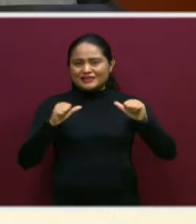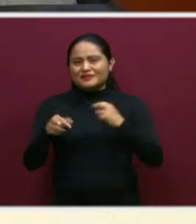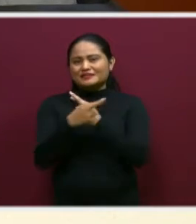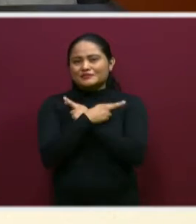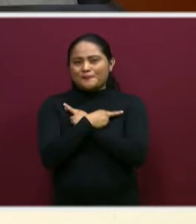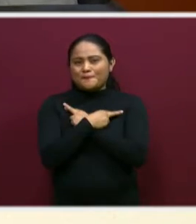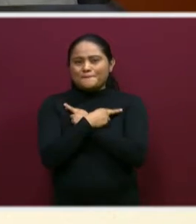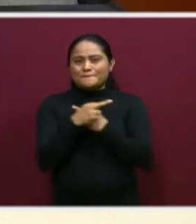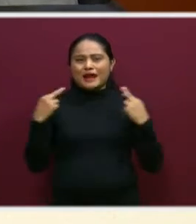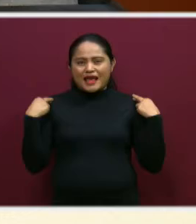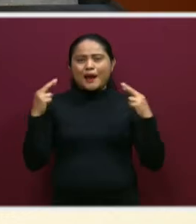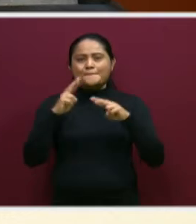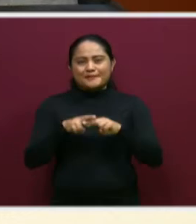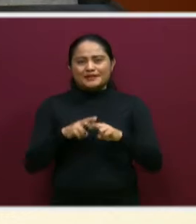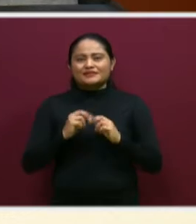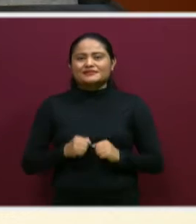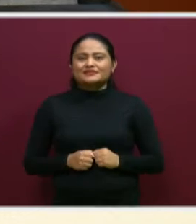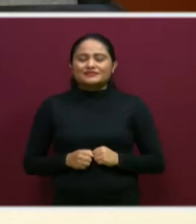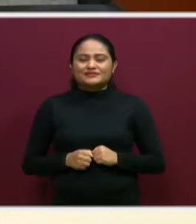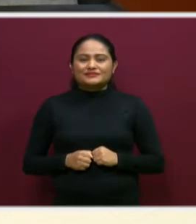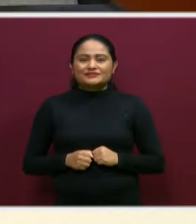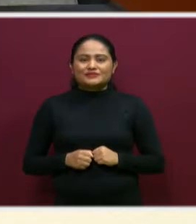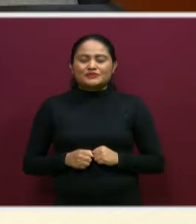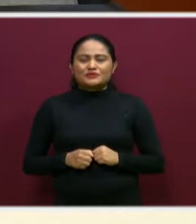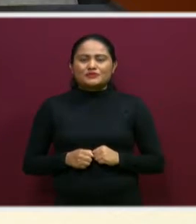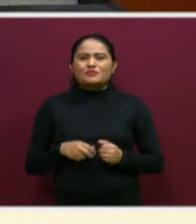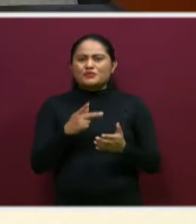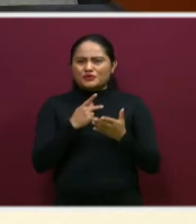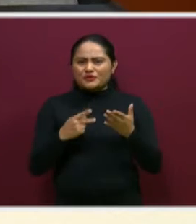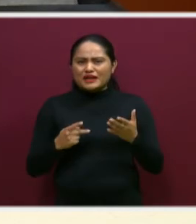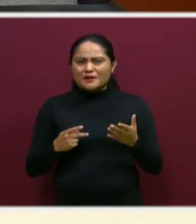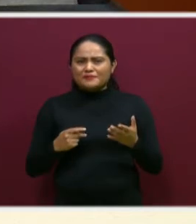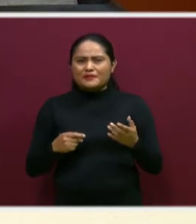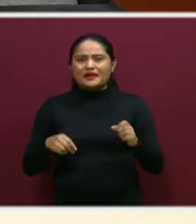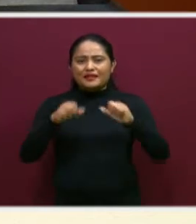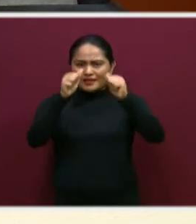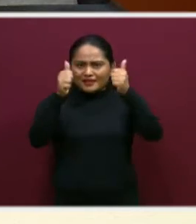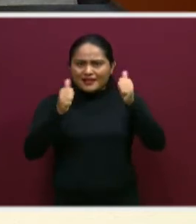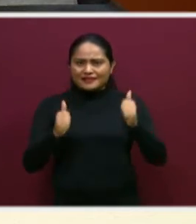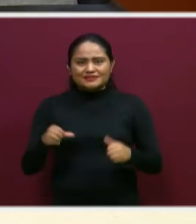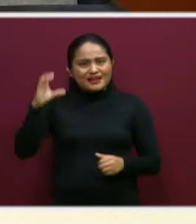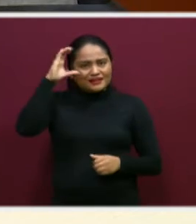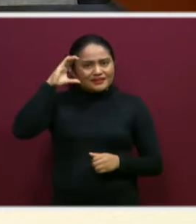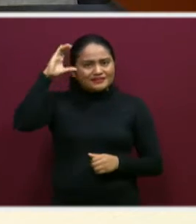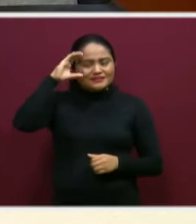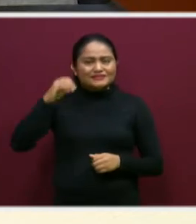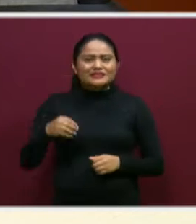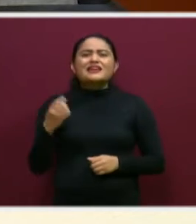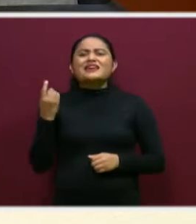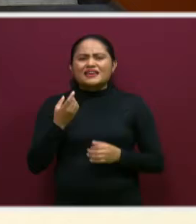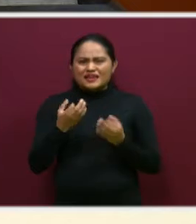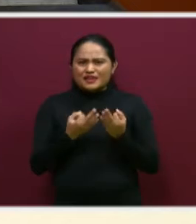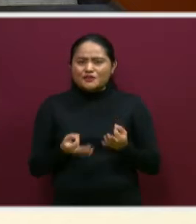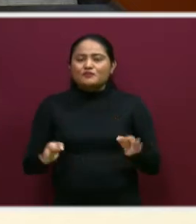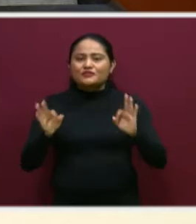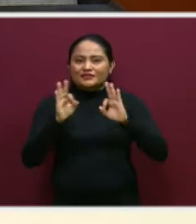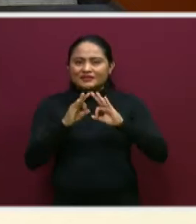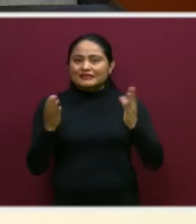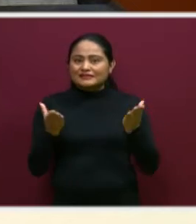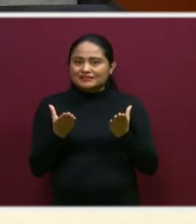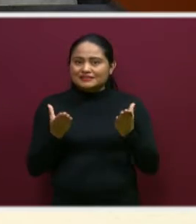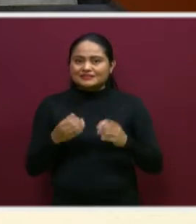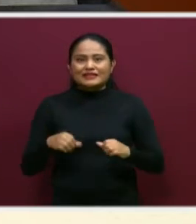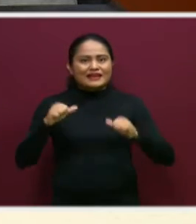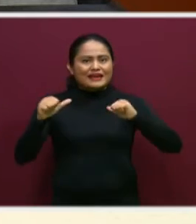verano con las artes y las ciencias que importante hacer actividades extraescolares y después de que terminamos